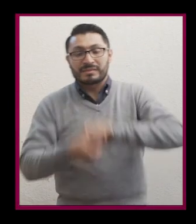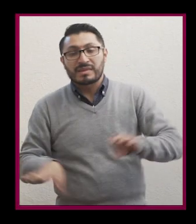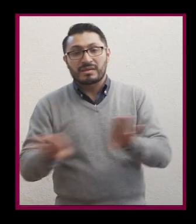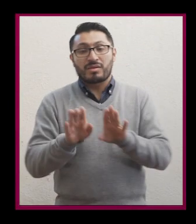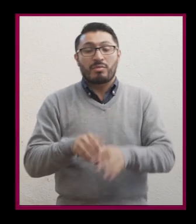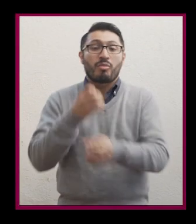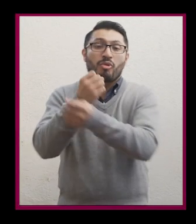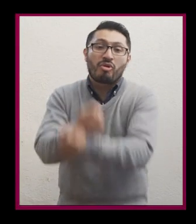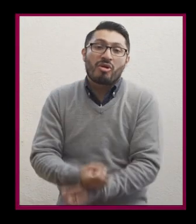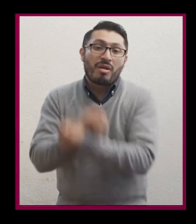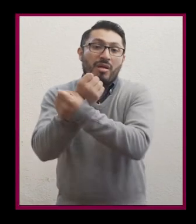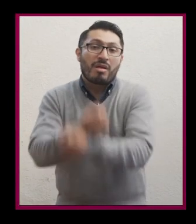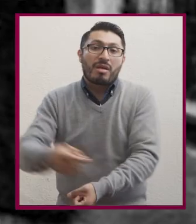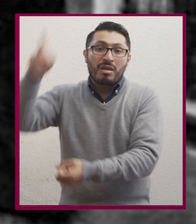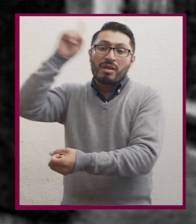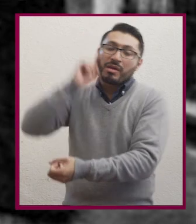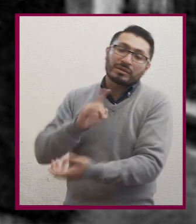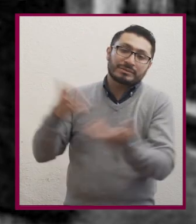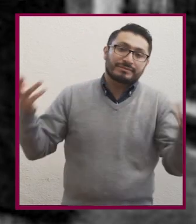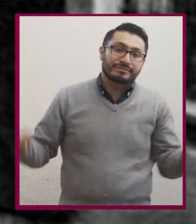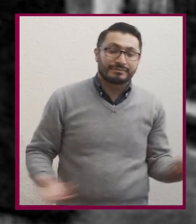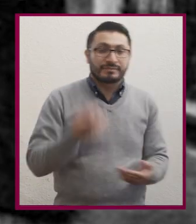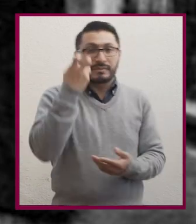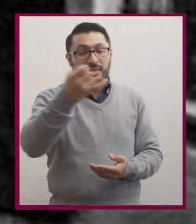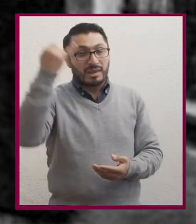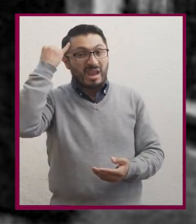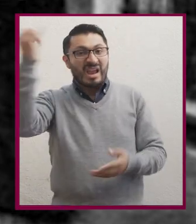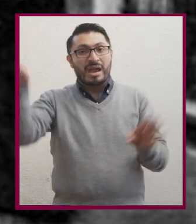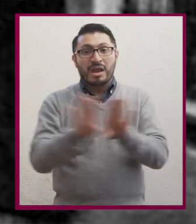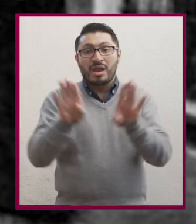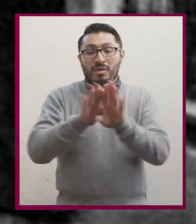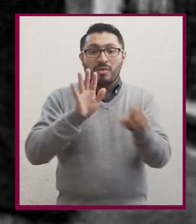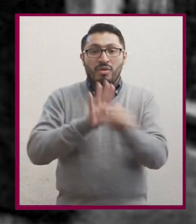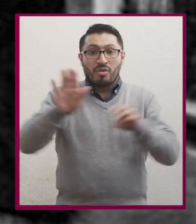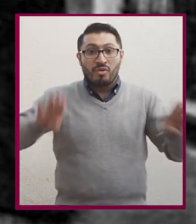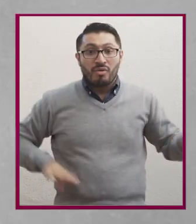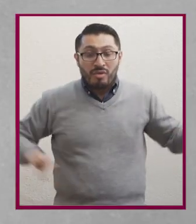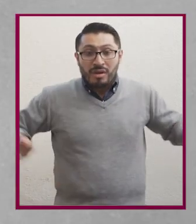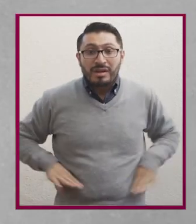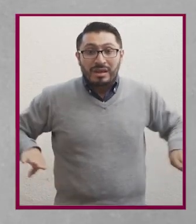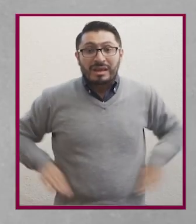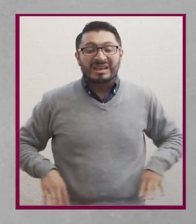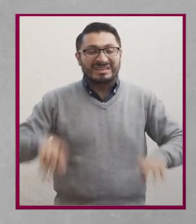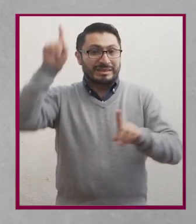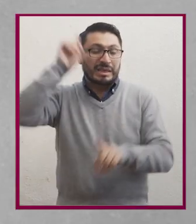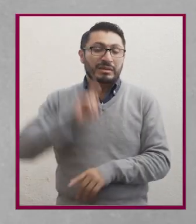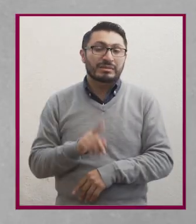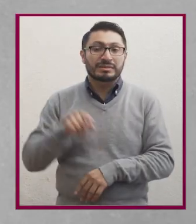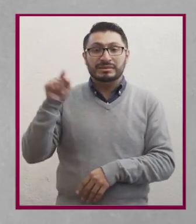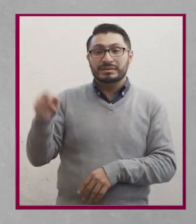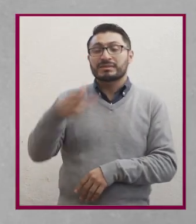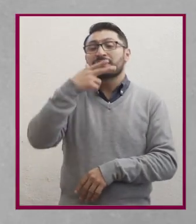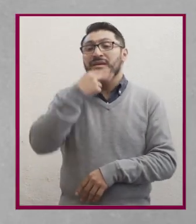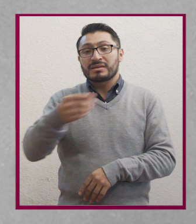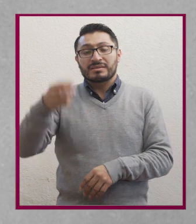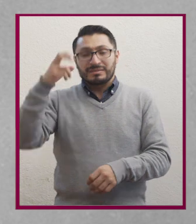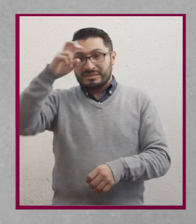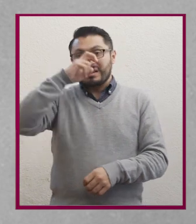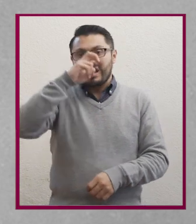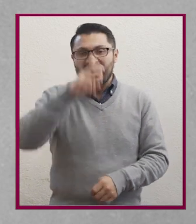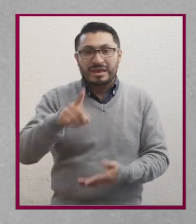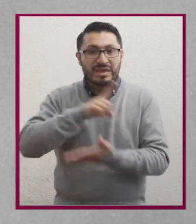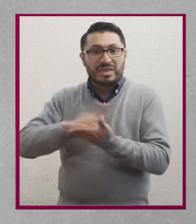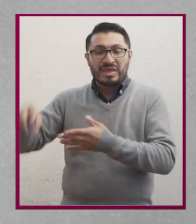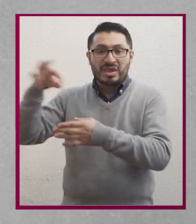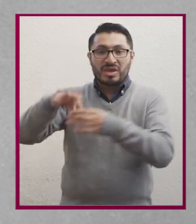La esclavitud de las mujeres, lo cual nos da una idea de las condiciones que sufrían. Mill exigía firmemente el derecho